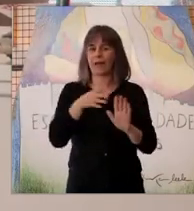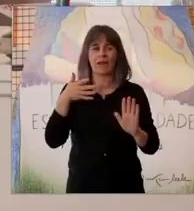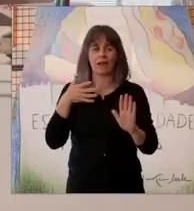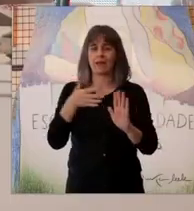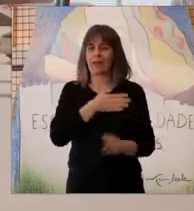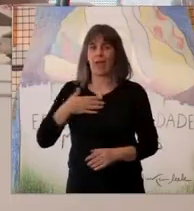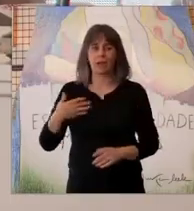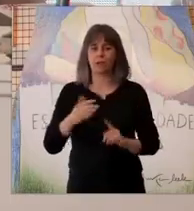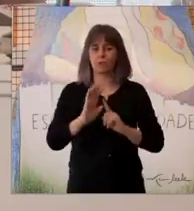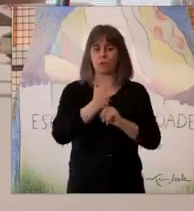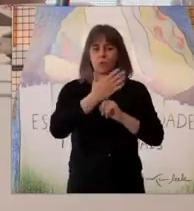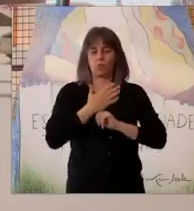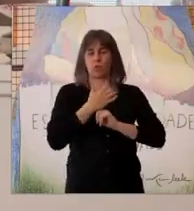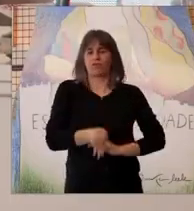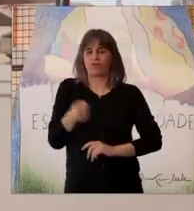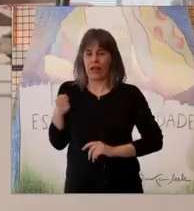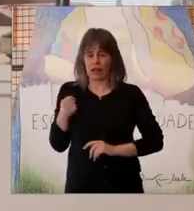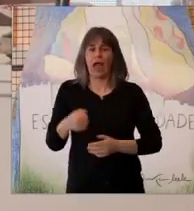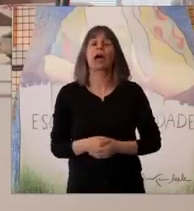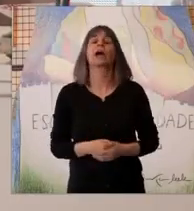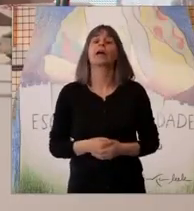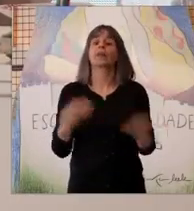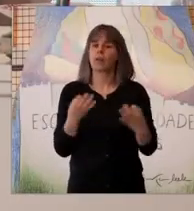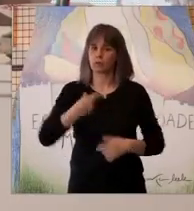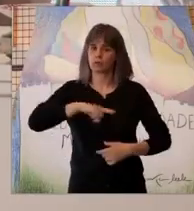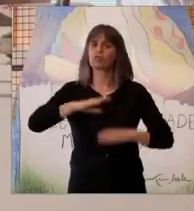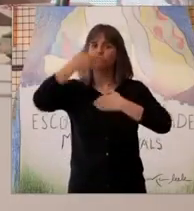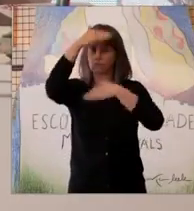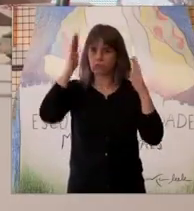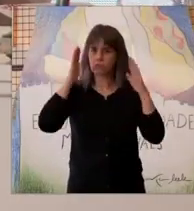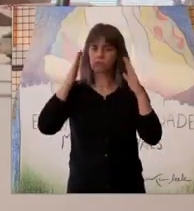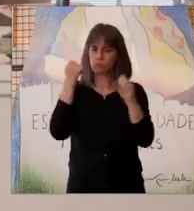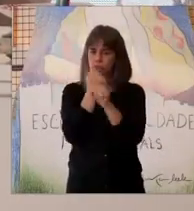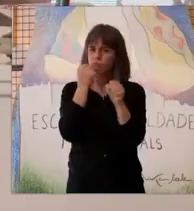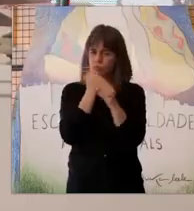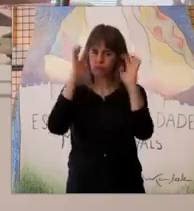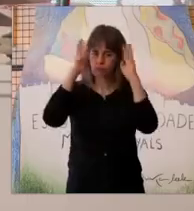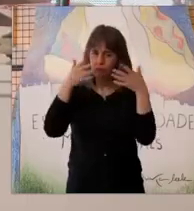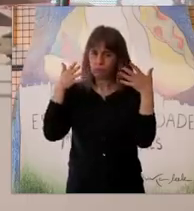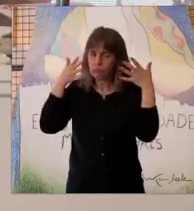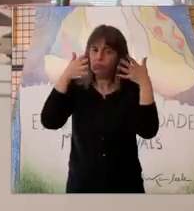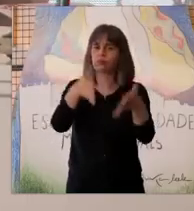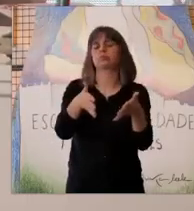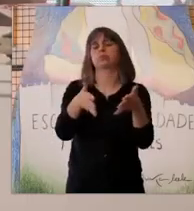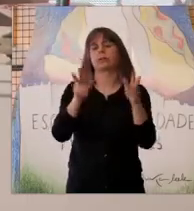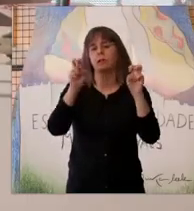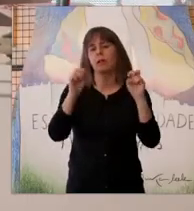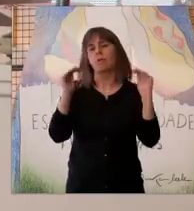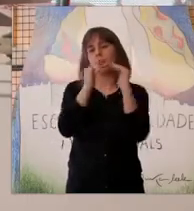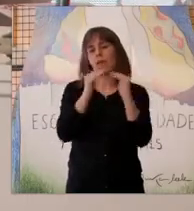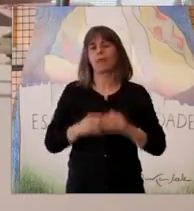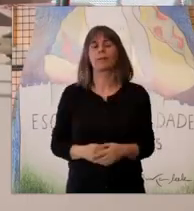es furibunda y creo que debemos estar más que nunca alerta y más que nunca trabajando por la igualdad por la igualdad